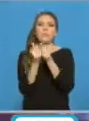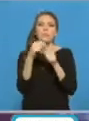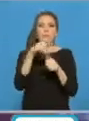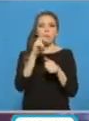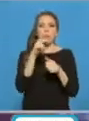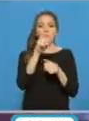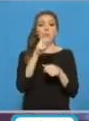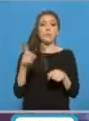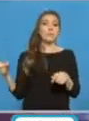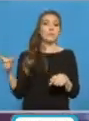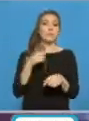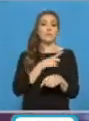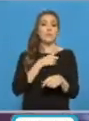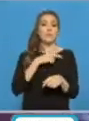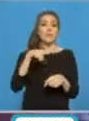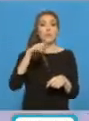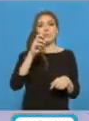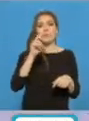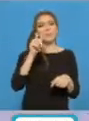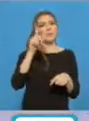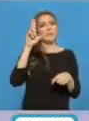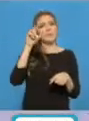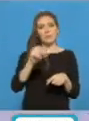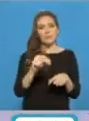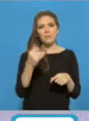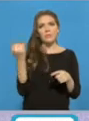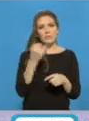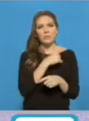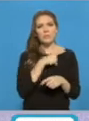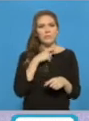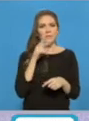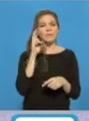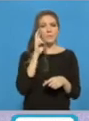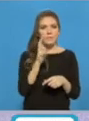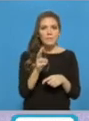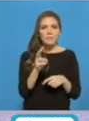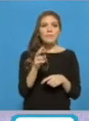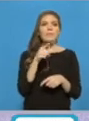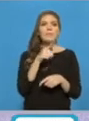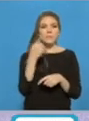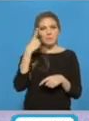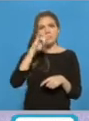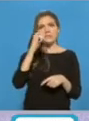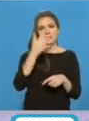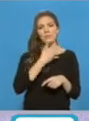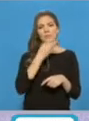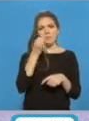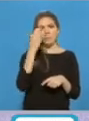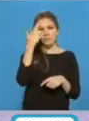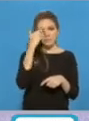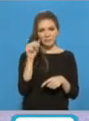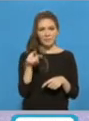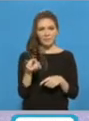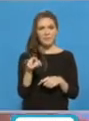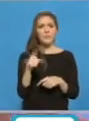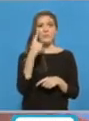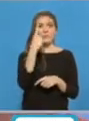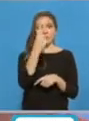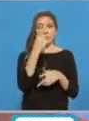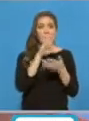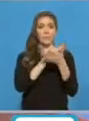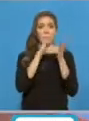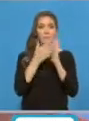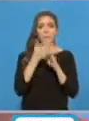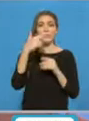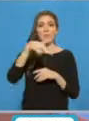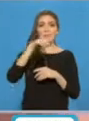nopal puro. ¿Sí me también explico? tiene Eso es maíz. algo que también hay que recalcar. Pero sí tienes razón en esto, fíjate tú. Una tortilla